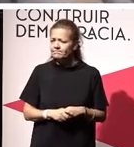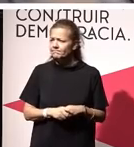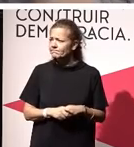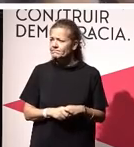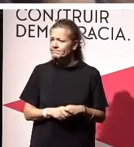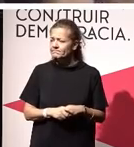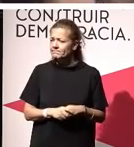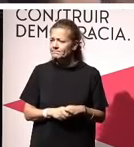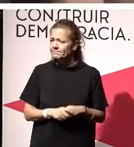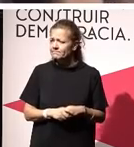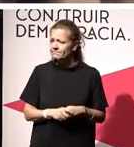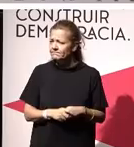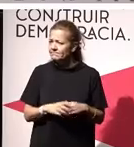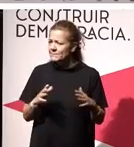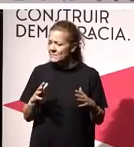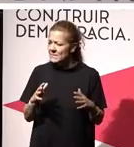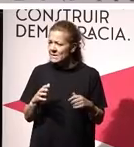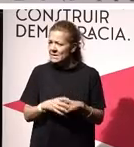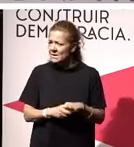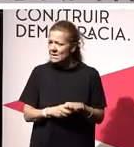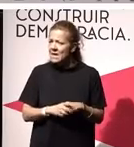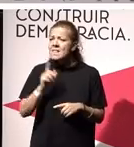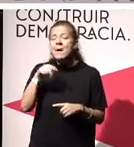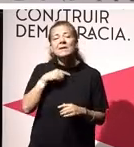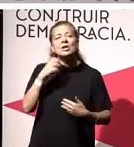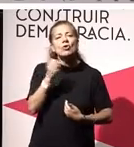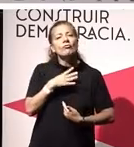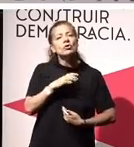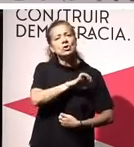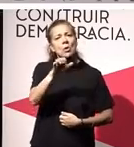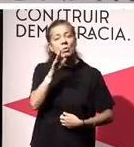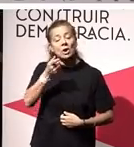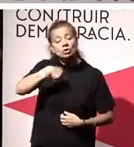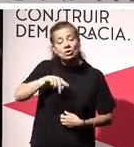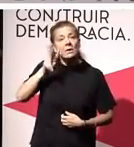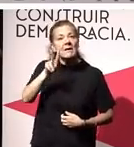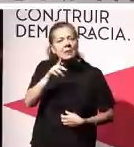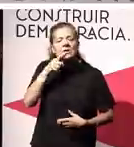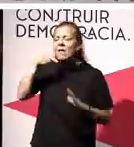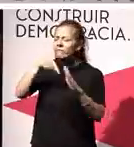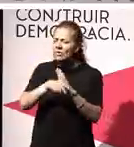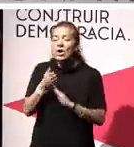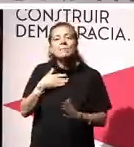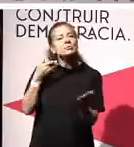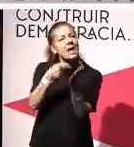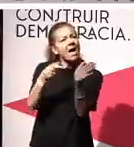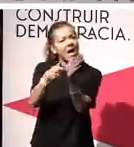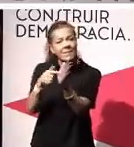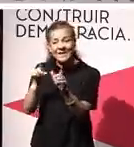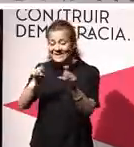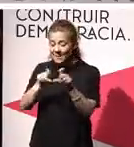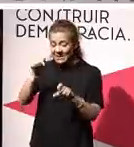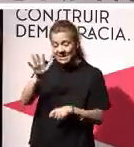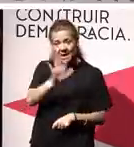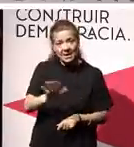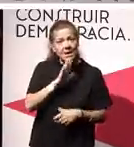ya en la España después de los fondos europeos, porque nosotras siempre miramos más allá. Y vamos a exigir a las empresas de nuestro país